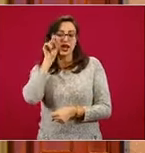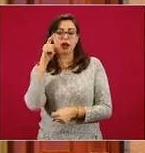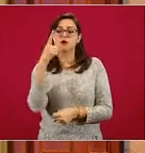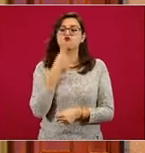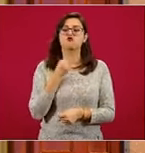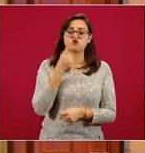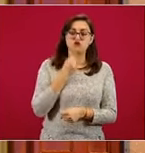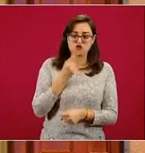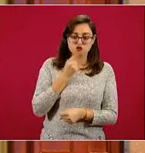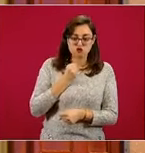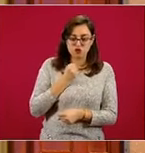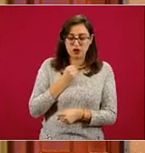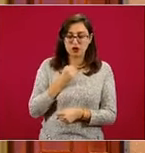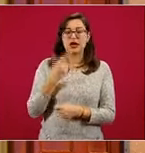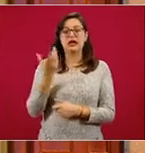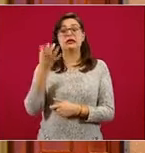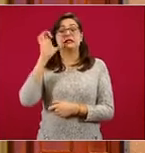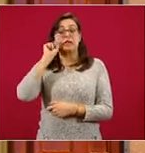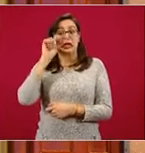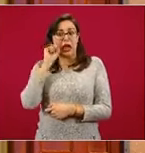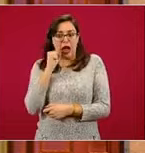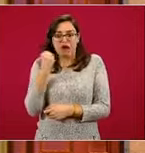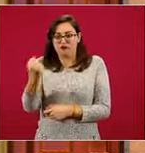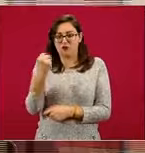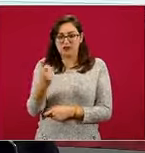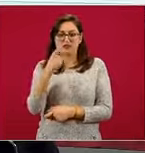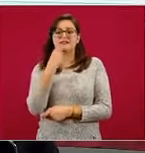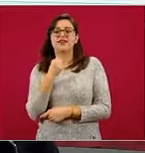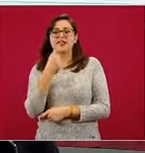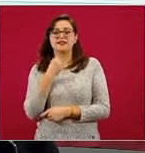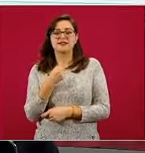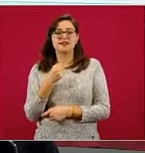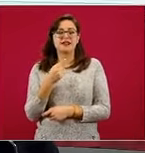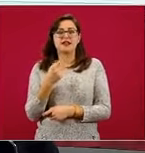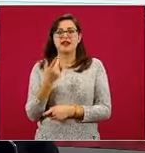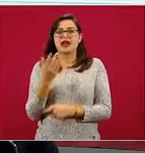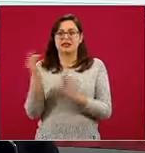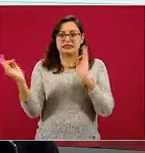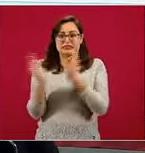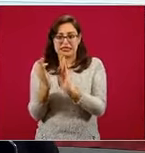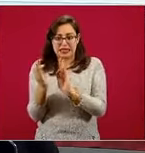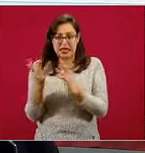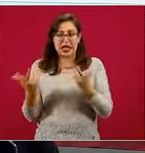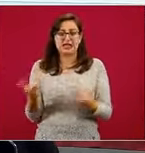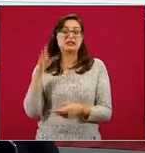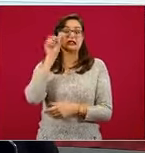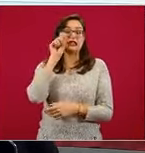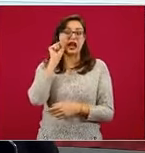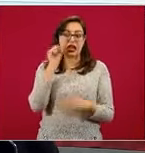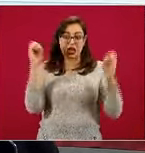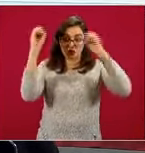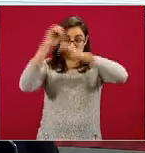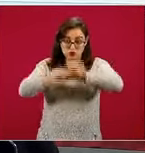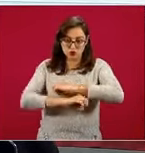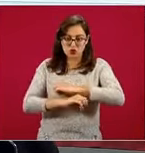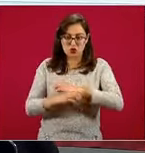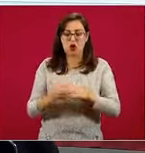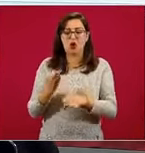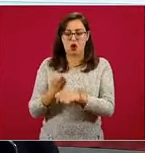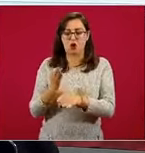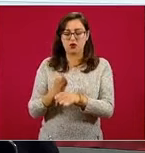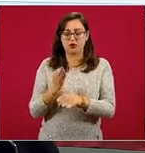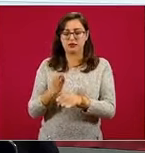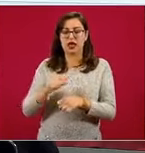rojo, sobre todo en naranja intenso, digamos, dentro de lo que el naranja mide como un rango. El doctor Cortés nos va a explicar en un momento